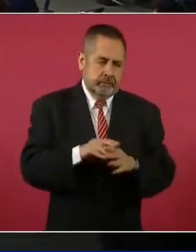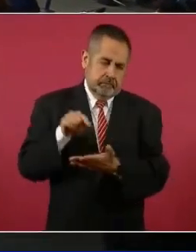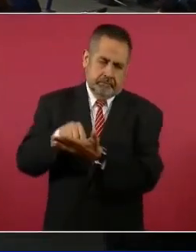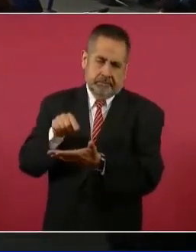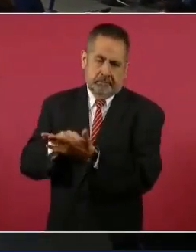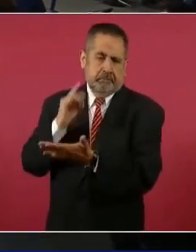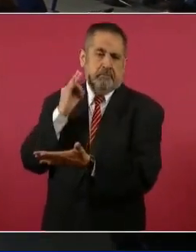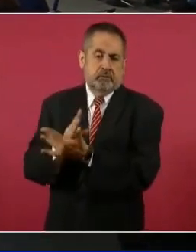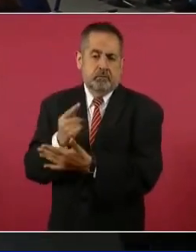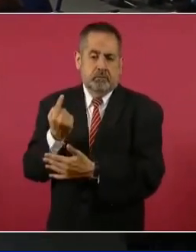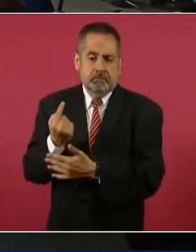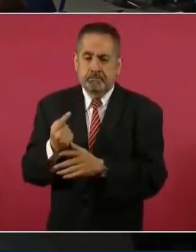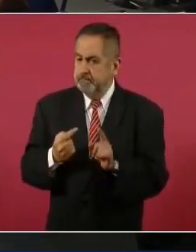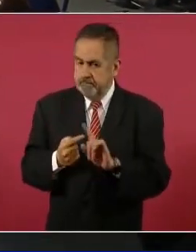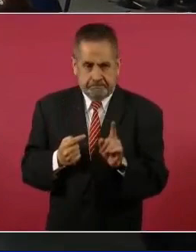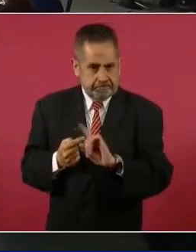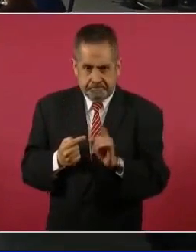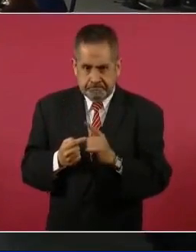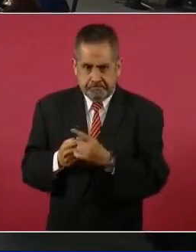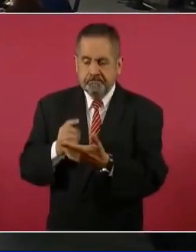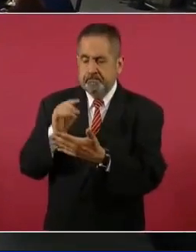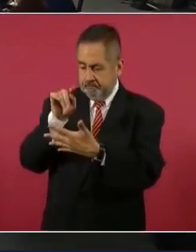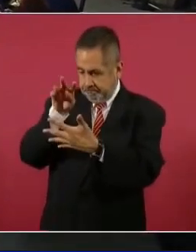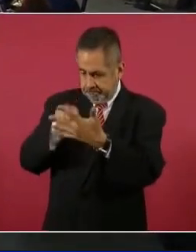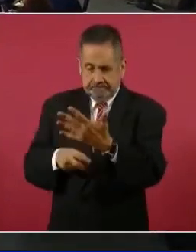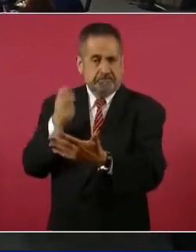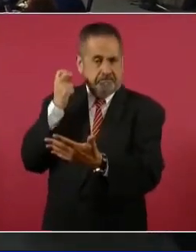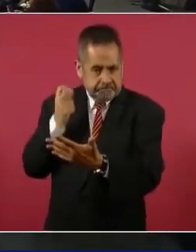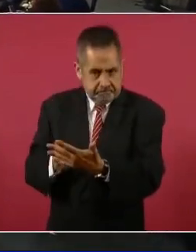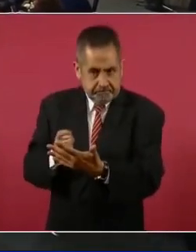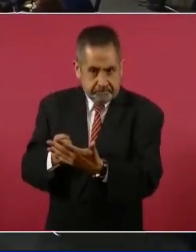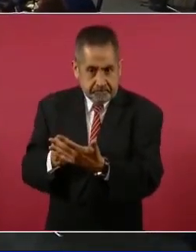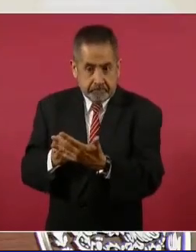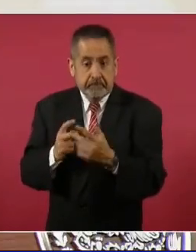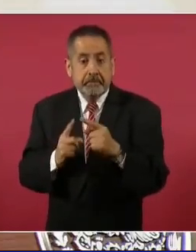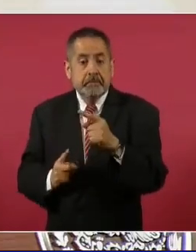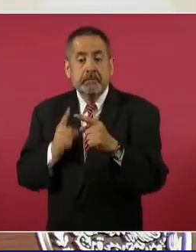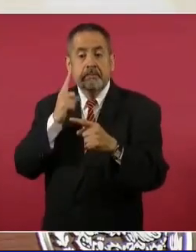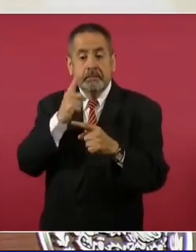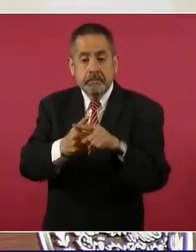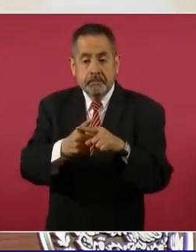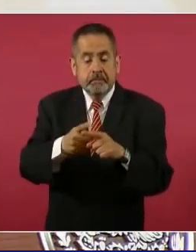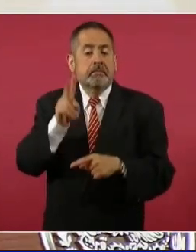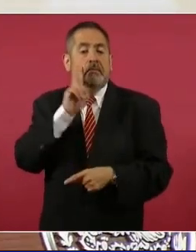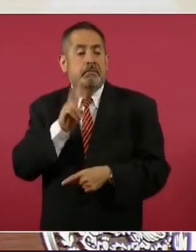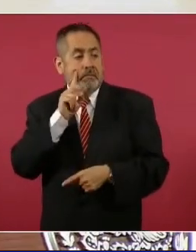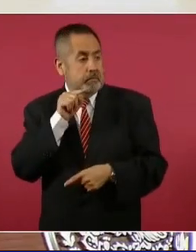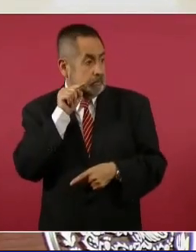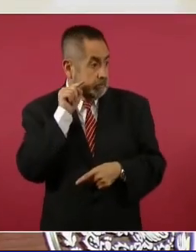que los que están incluyendo sean inocentes.